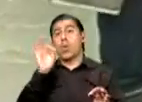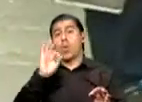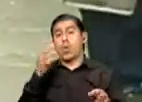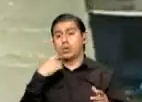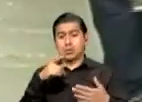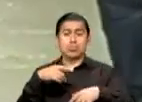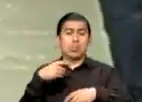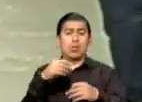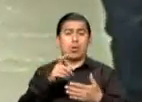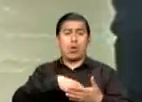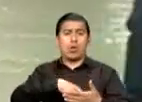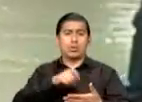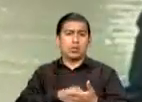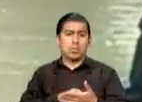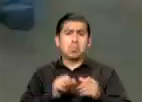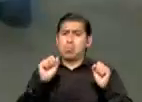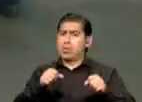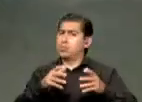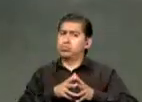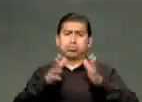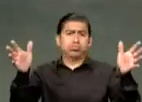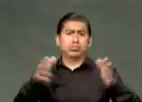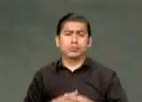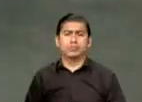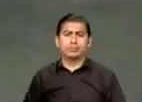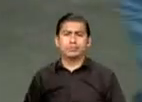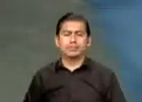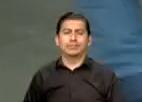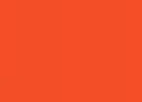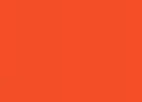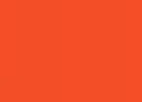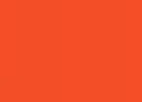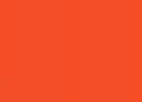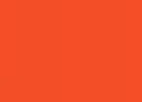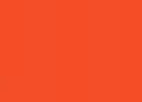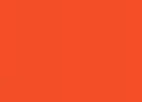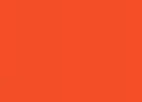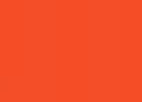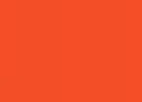del contrato por obra a todos los sectores económicos. Joana Ramos, 24 horas.